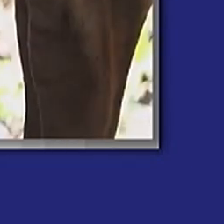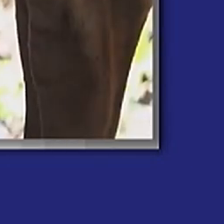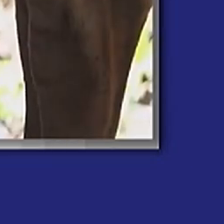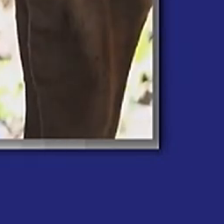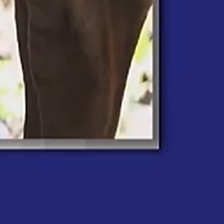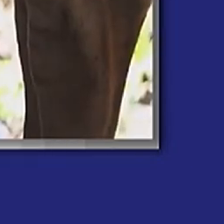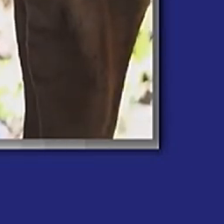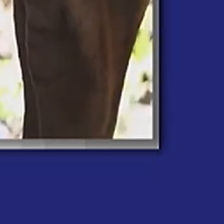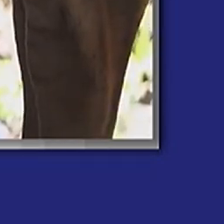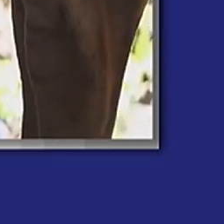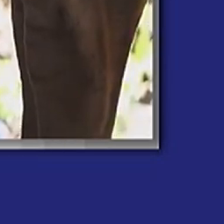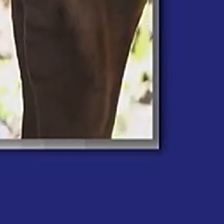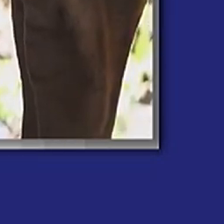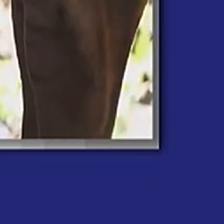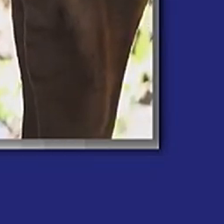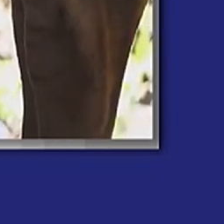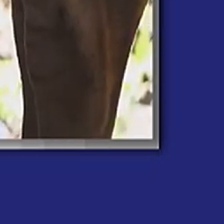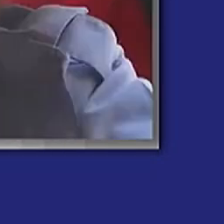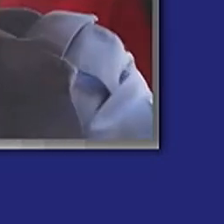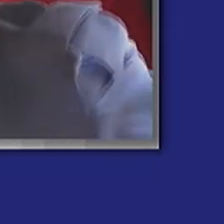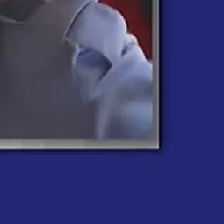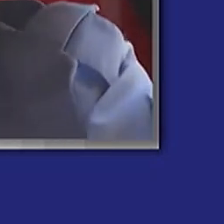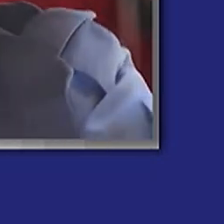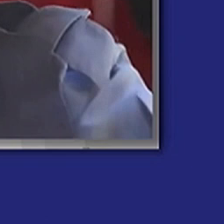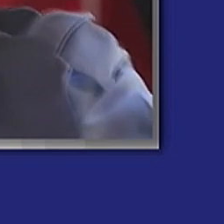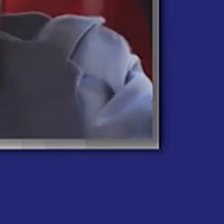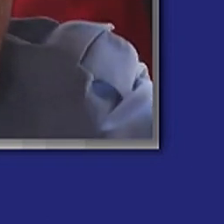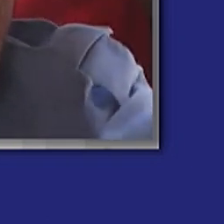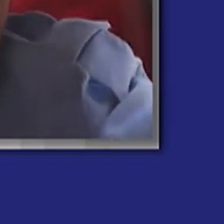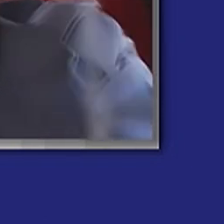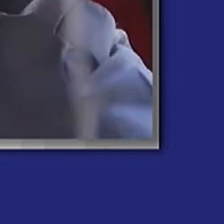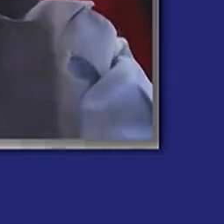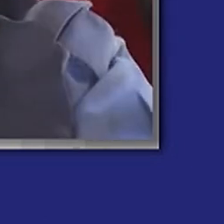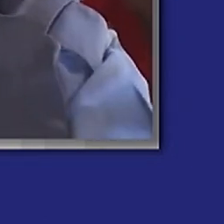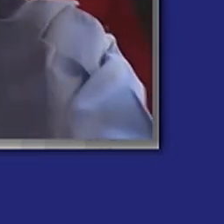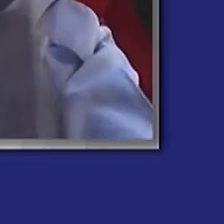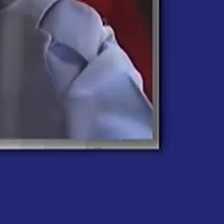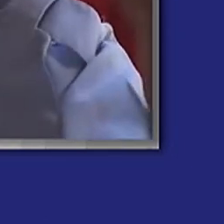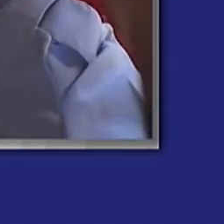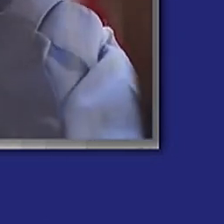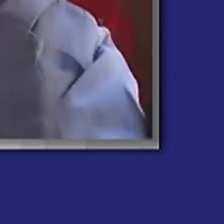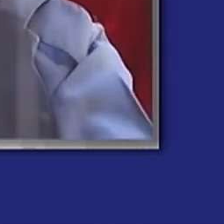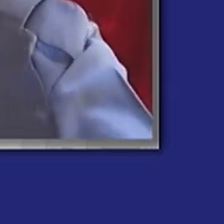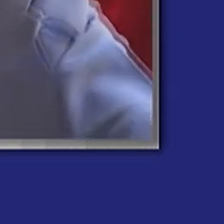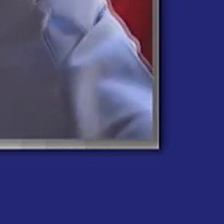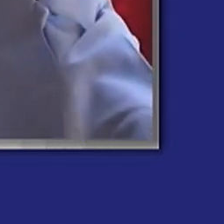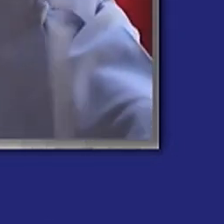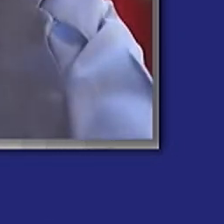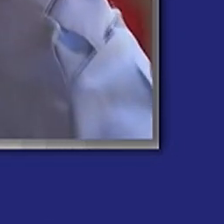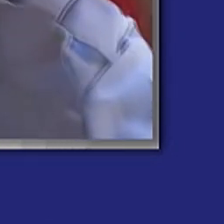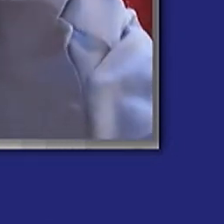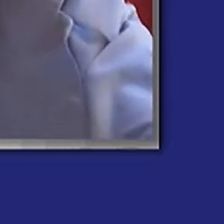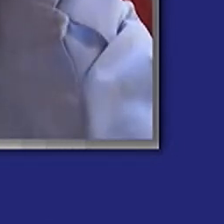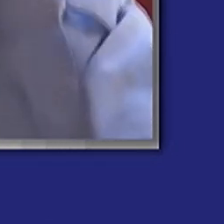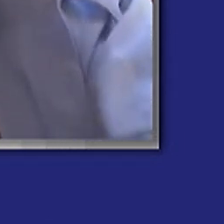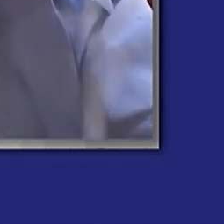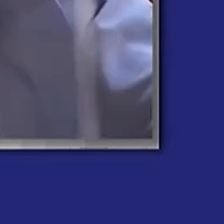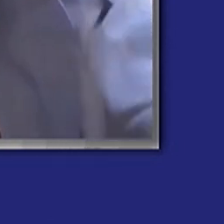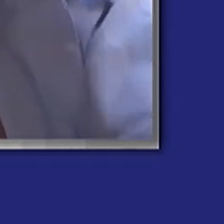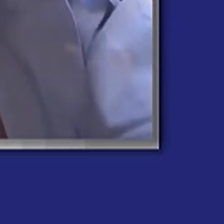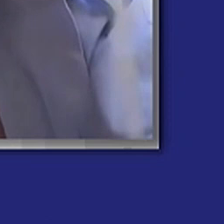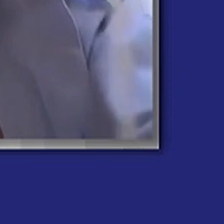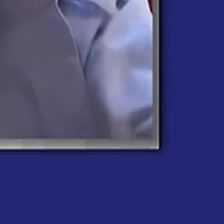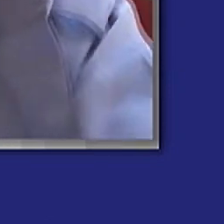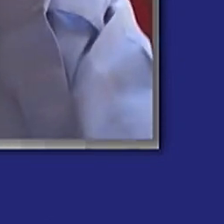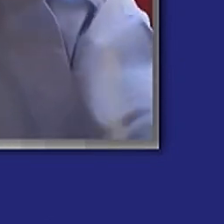Dios debemos darle gracias al presidente Chávez que nos despertó. Pero después que nos despertó, nosotros volvimos a cerrar los